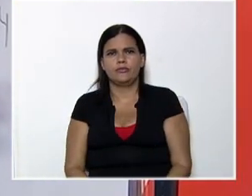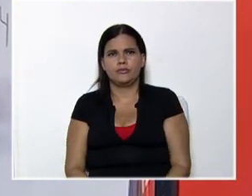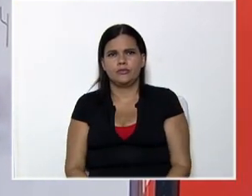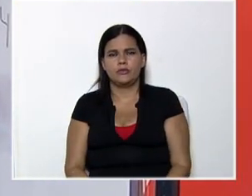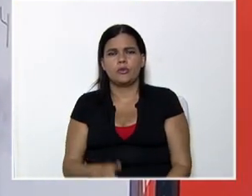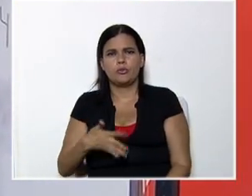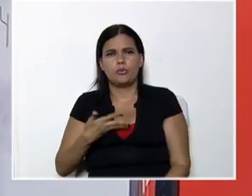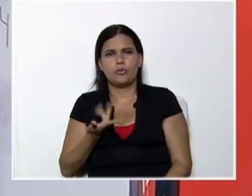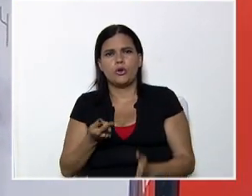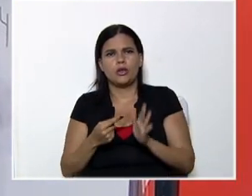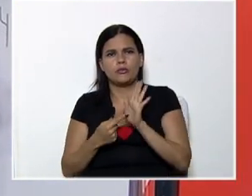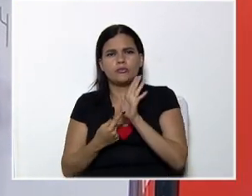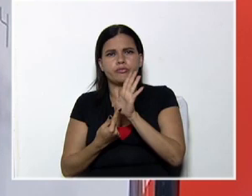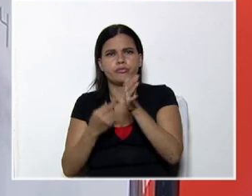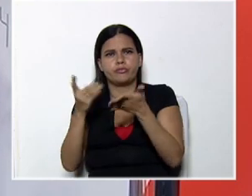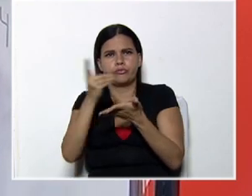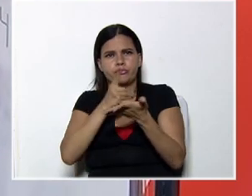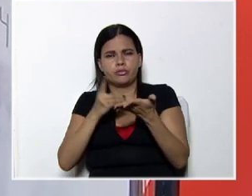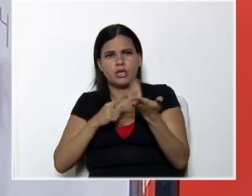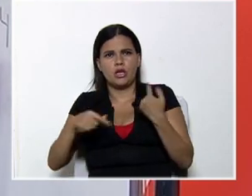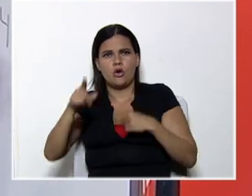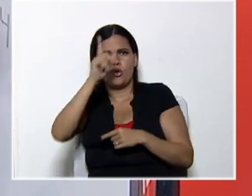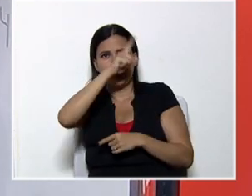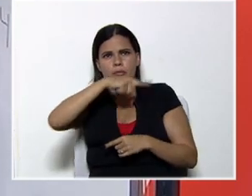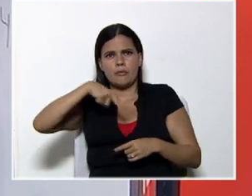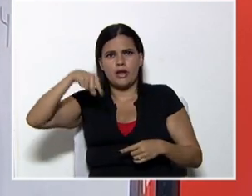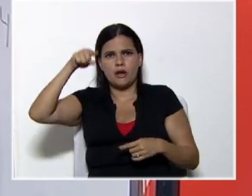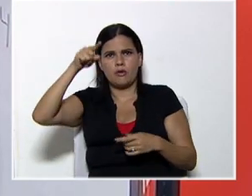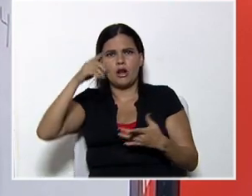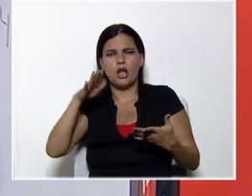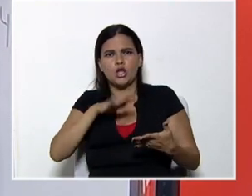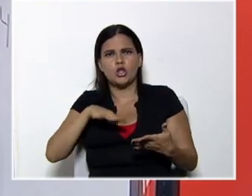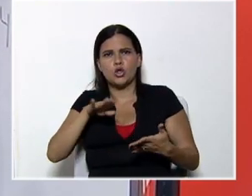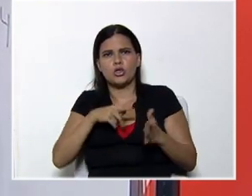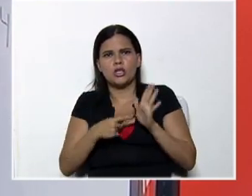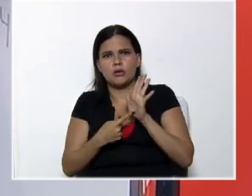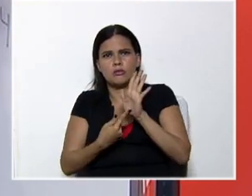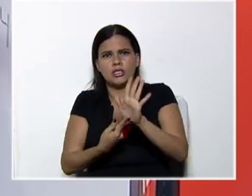parábola donde nos interesan las cantidades que van a